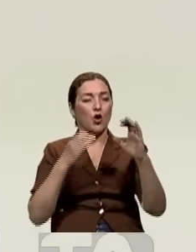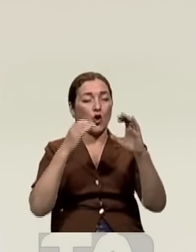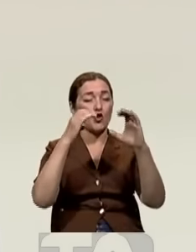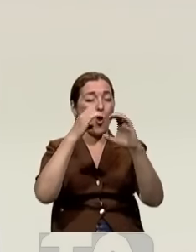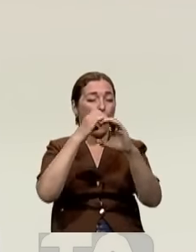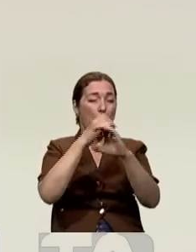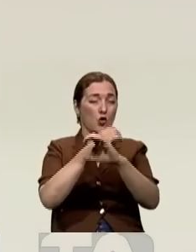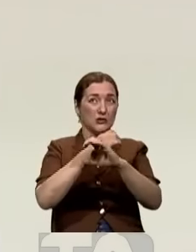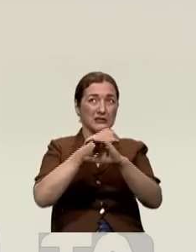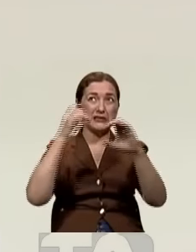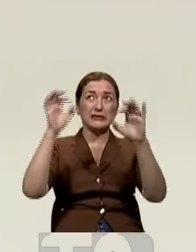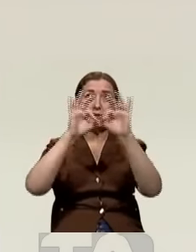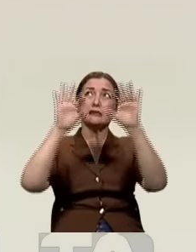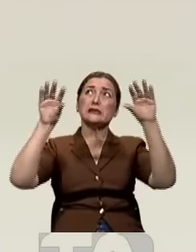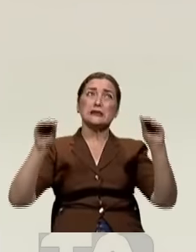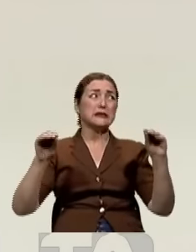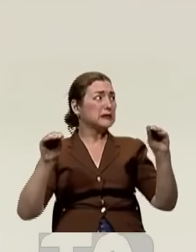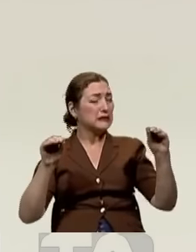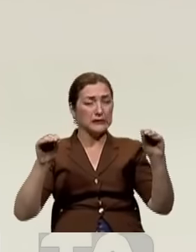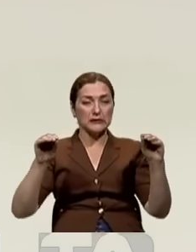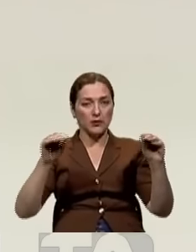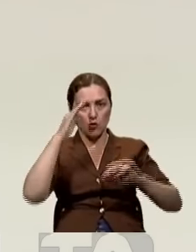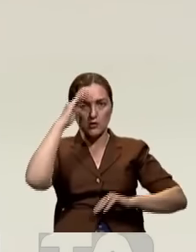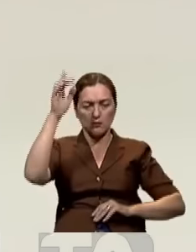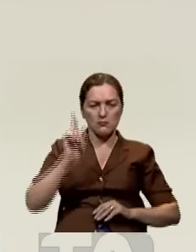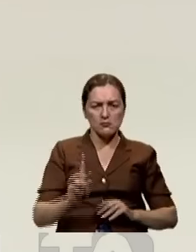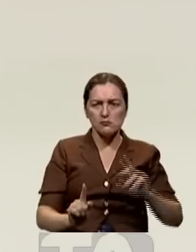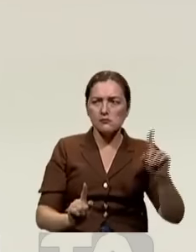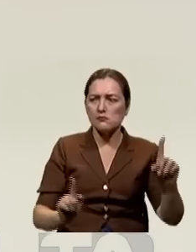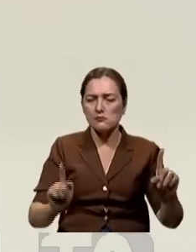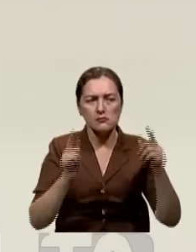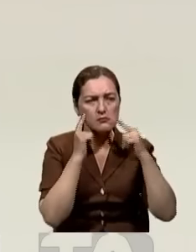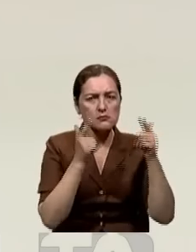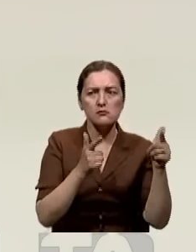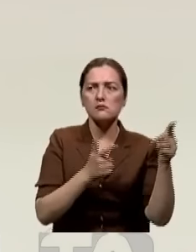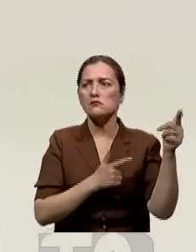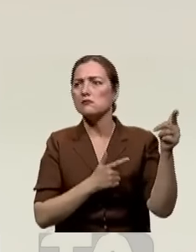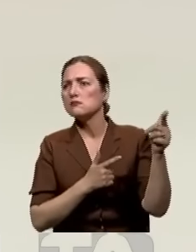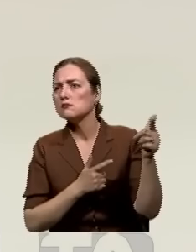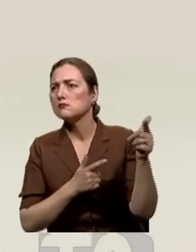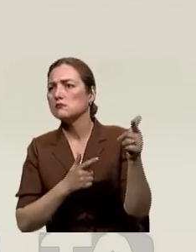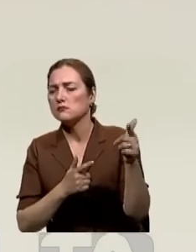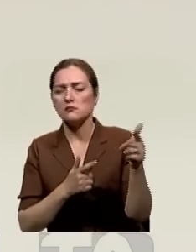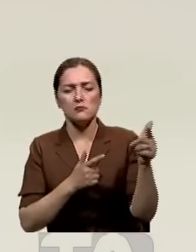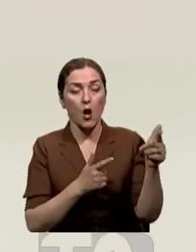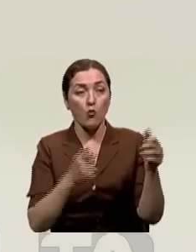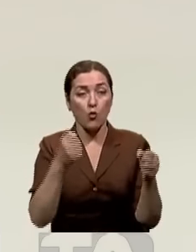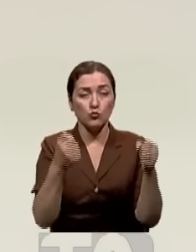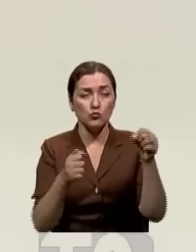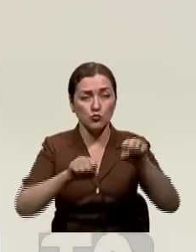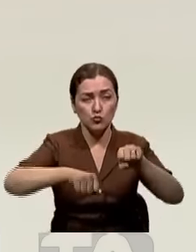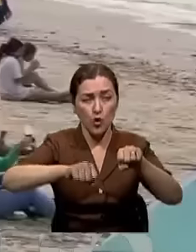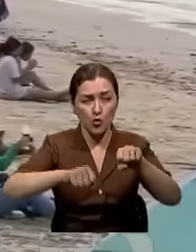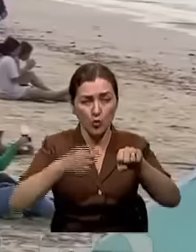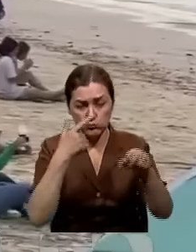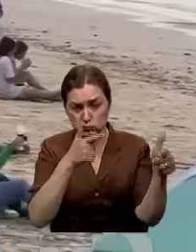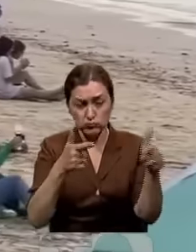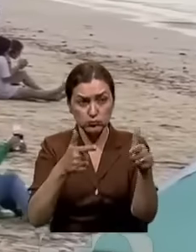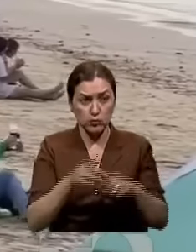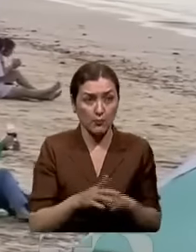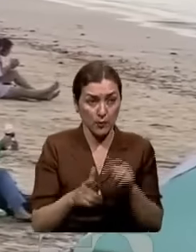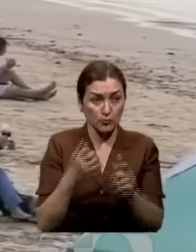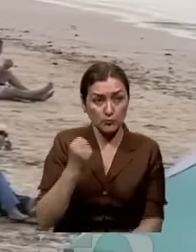a faltar la luz, obviamente, nosotros vamos a estar mucho más pendientes del lugar. Vamos a estar con los patrulleros, con las motocicletas. Para